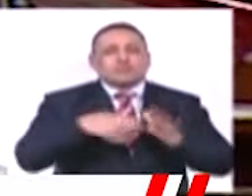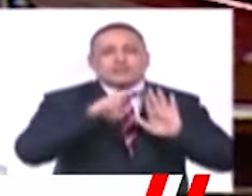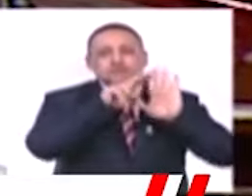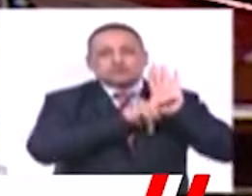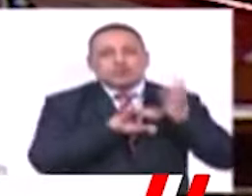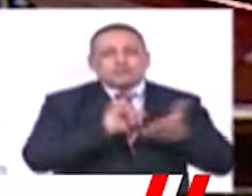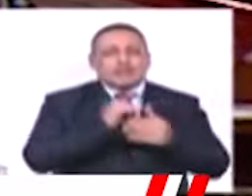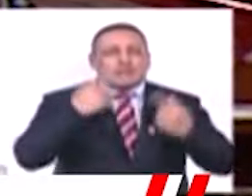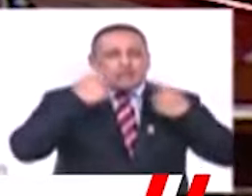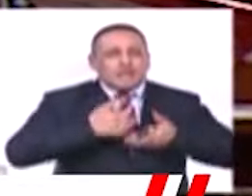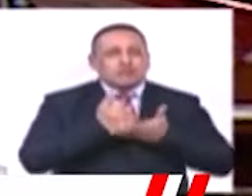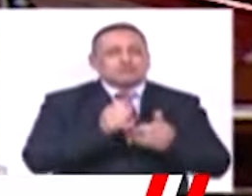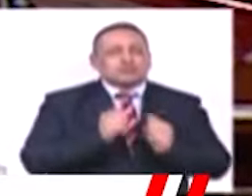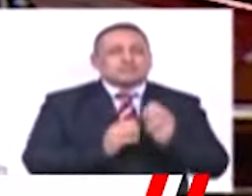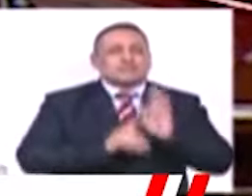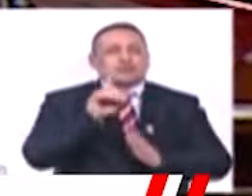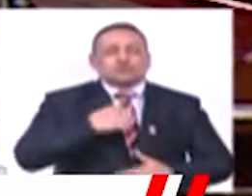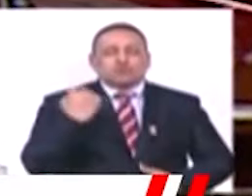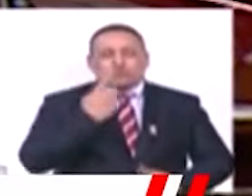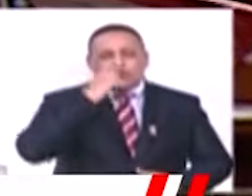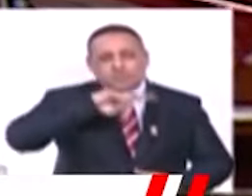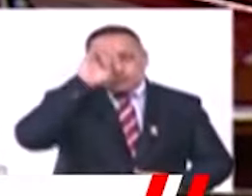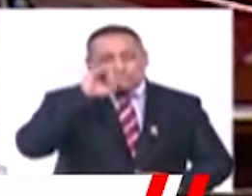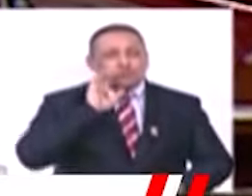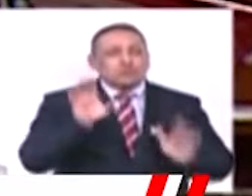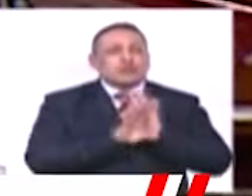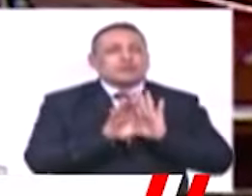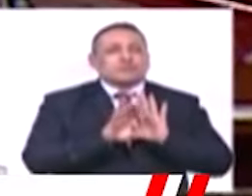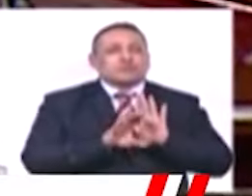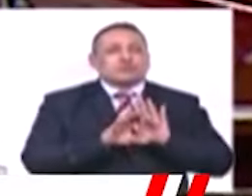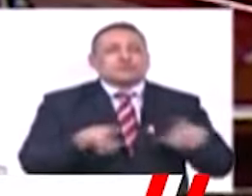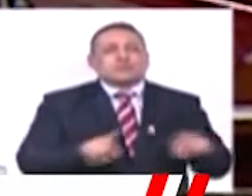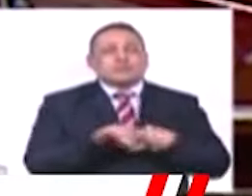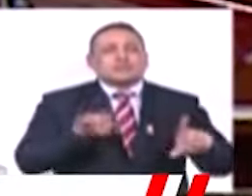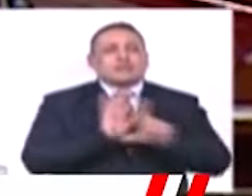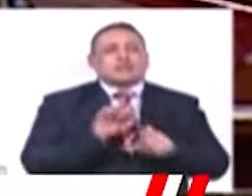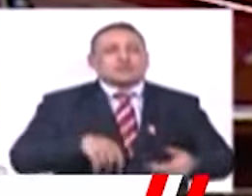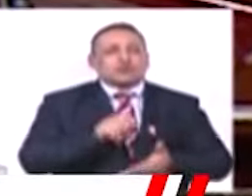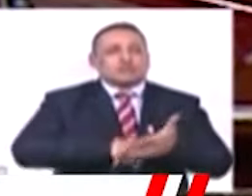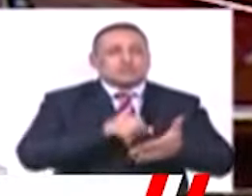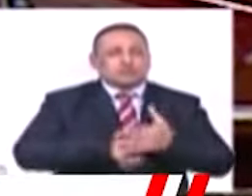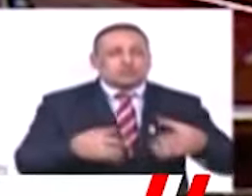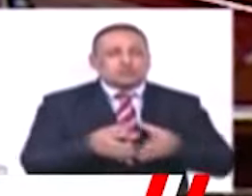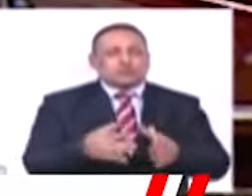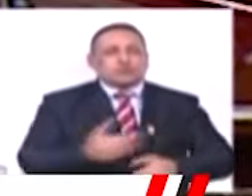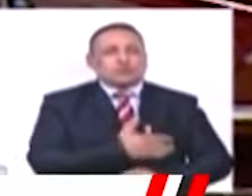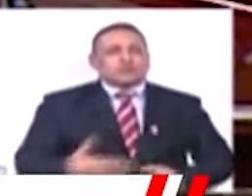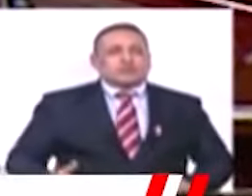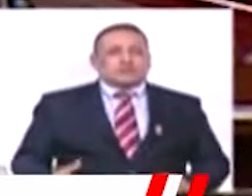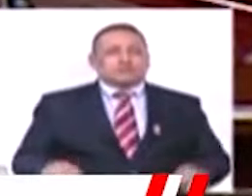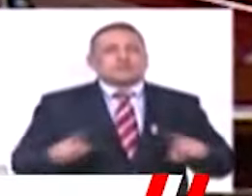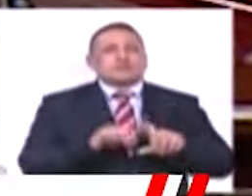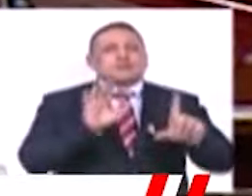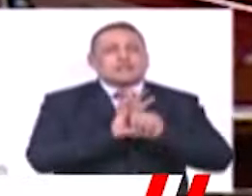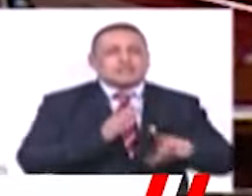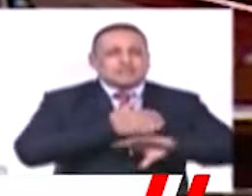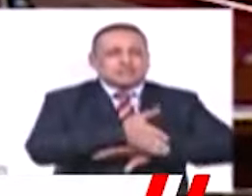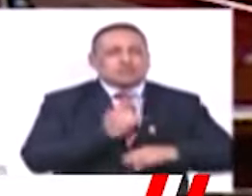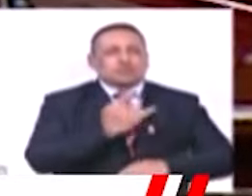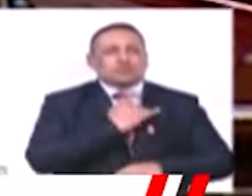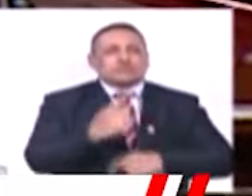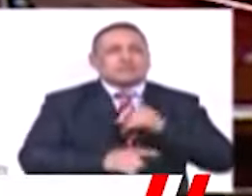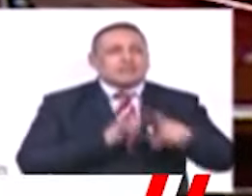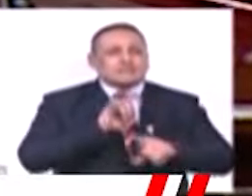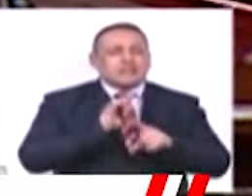favor del desarrollo del país, como por ejemplo la Ley de Contrataciones del Estado, la Ley de Acceso Universal